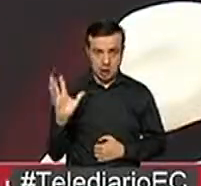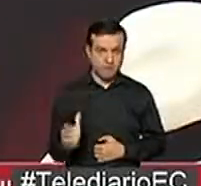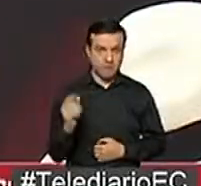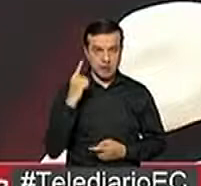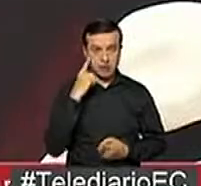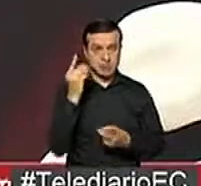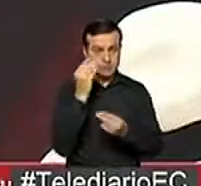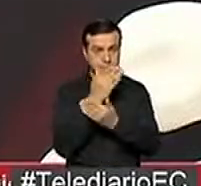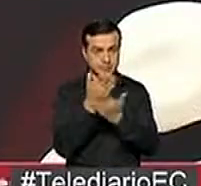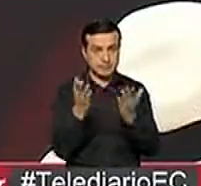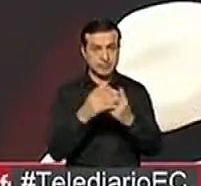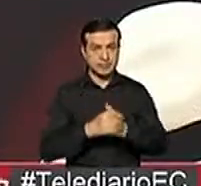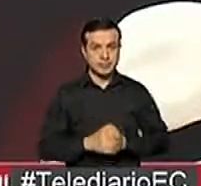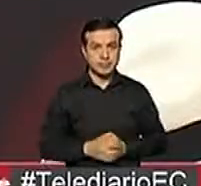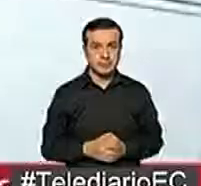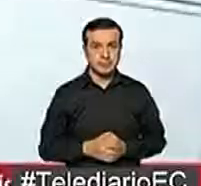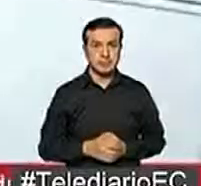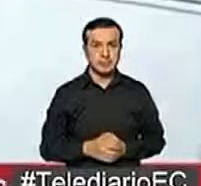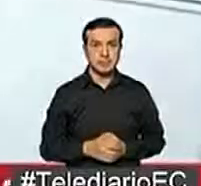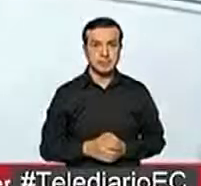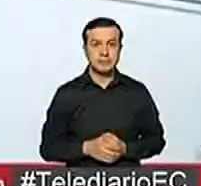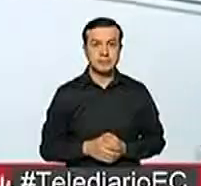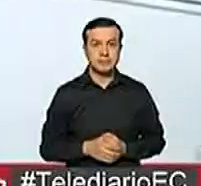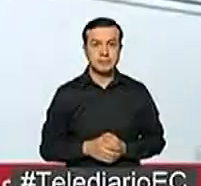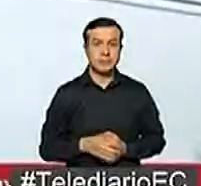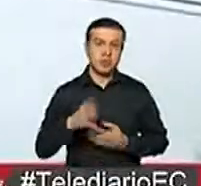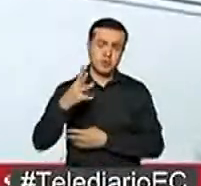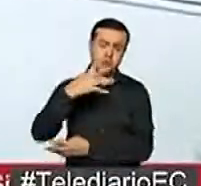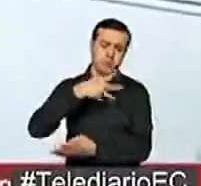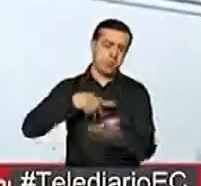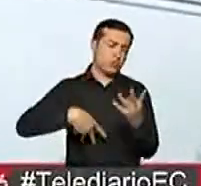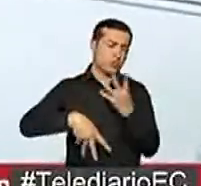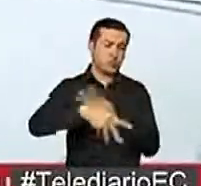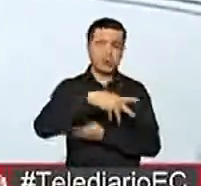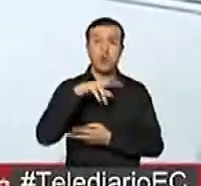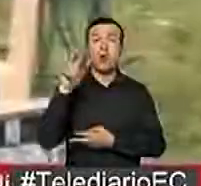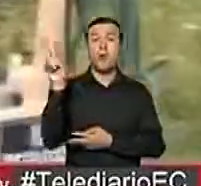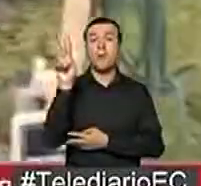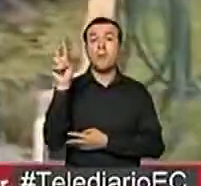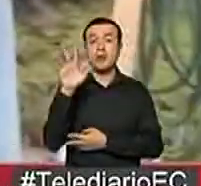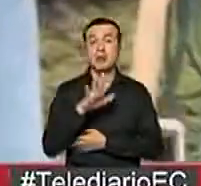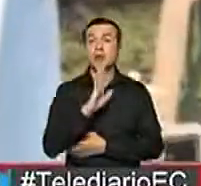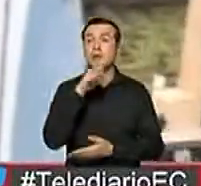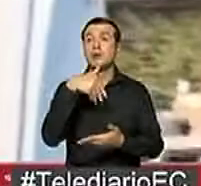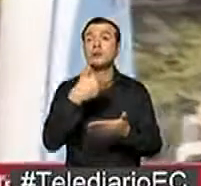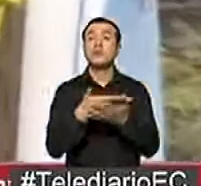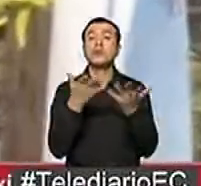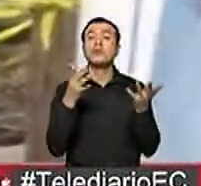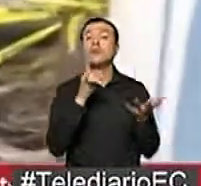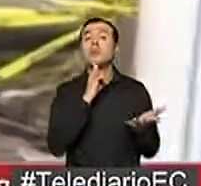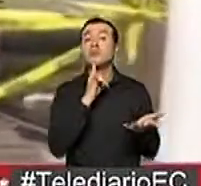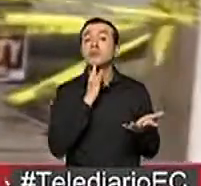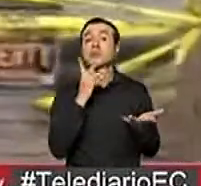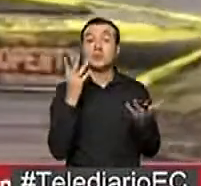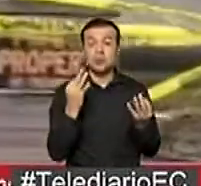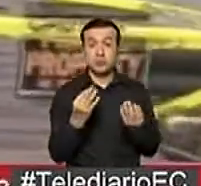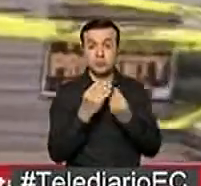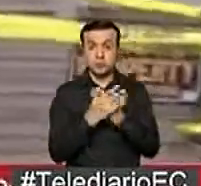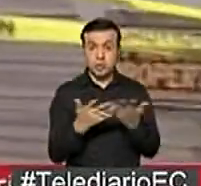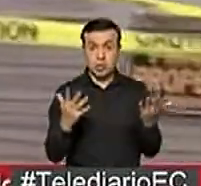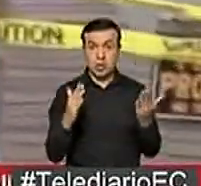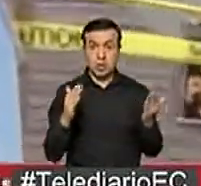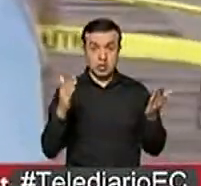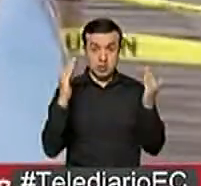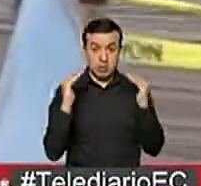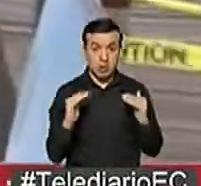nuestro segmento El Mundo Ahora. El huracán Dorian llegó este viernes a las costas de Carolina del Norte en Estados Unidos, aunque bajo categoría 1,